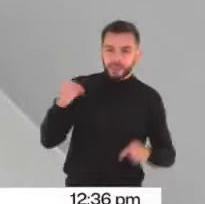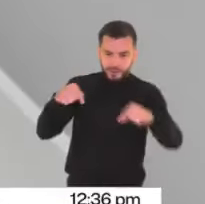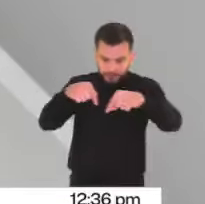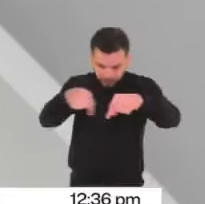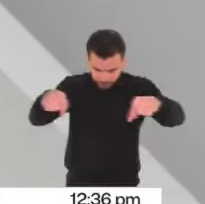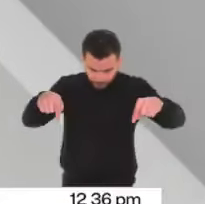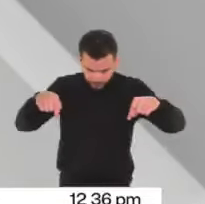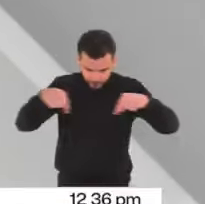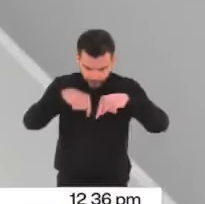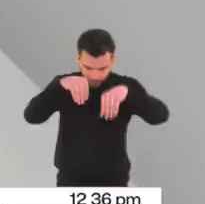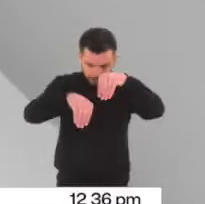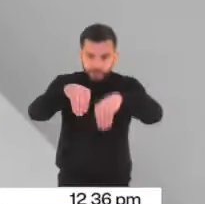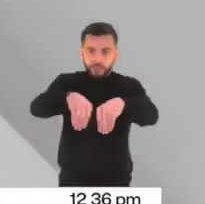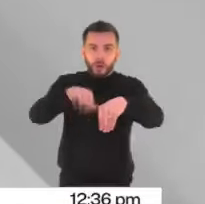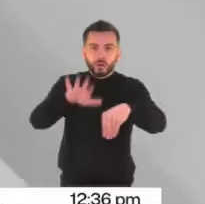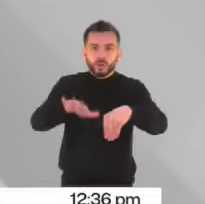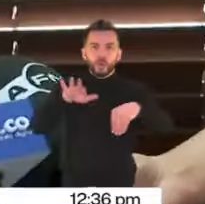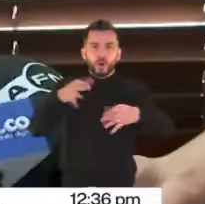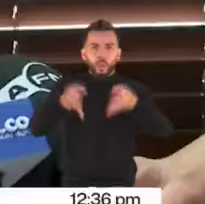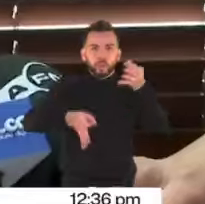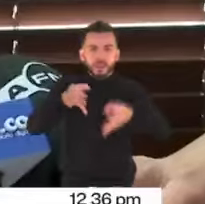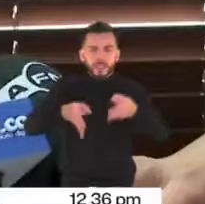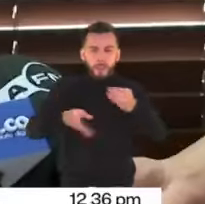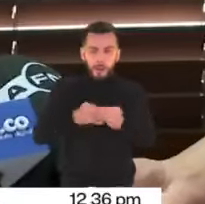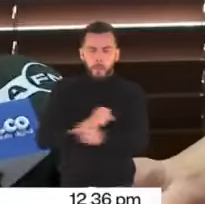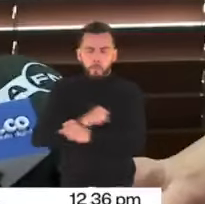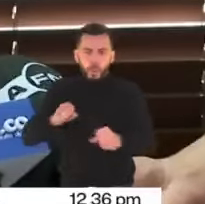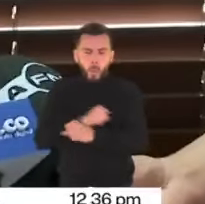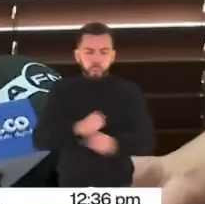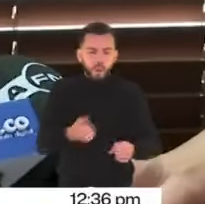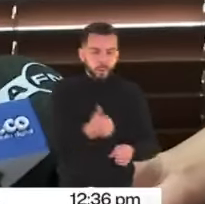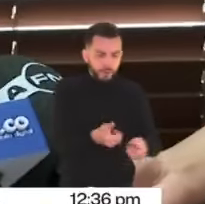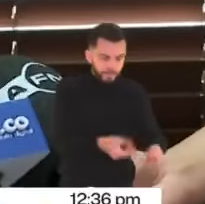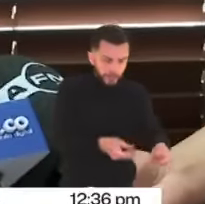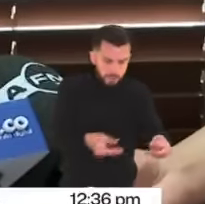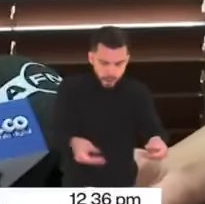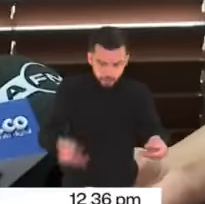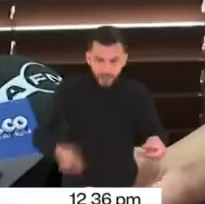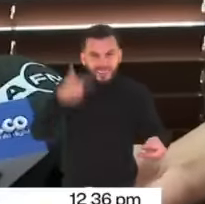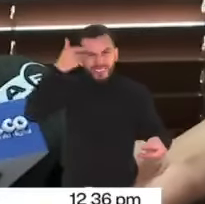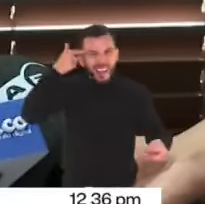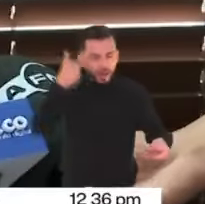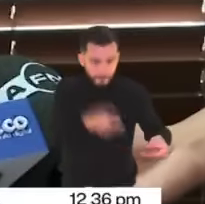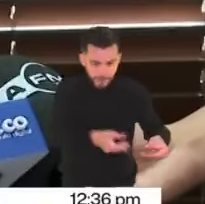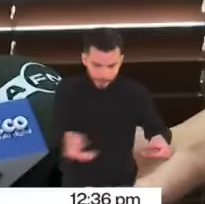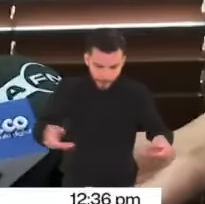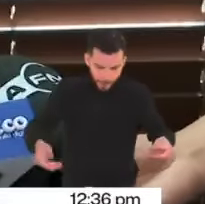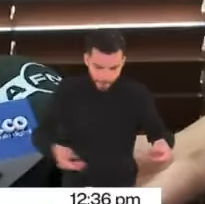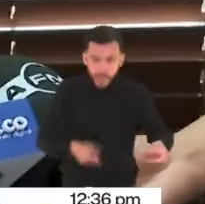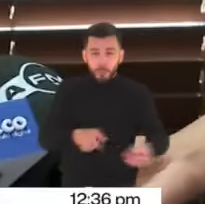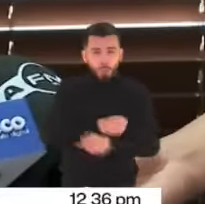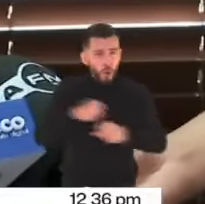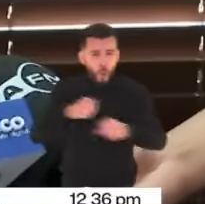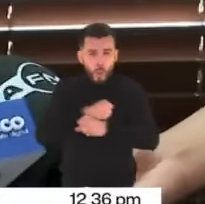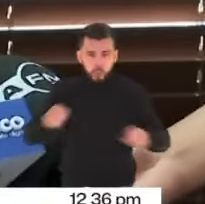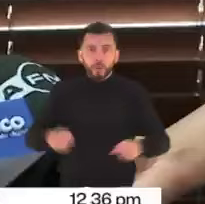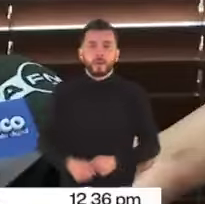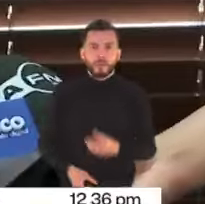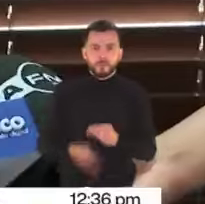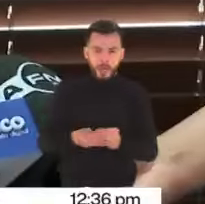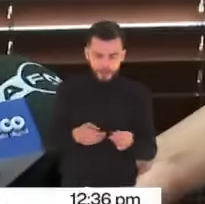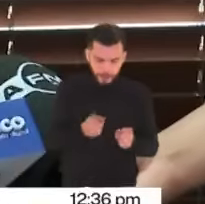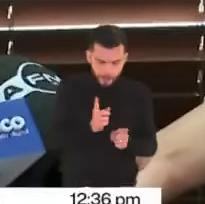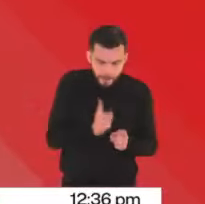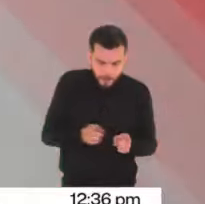y explosivos. Y además se encontraron varios paquetes de explosivos, de pólvora negra, cartuchos